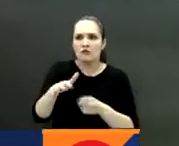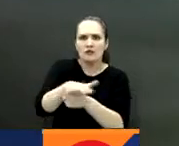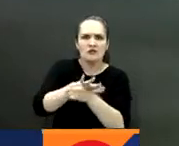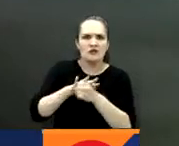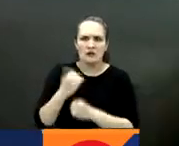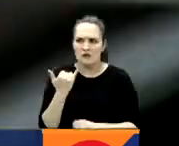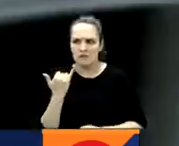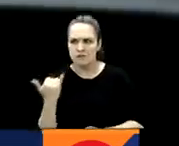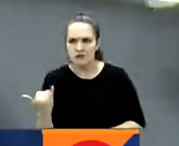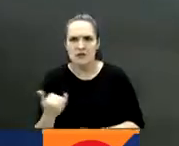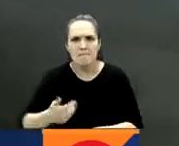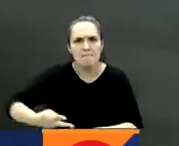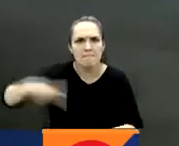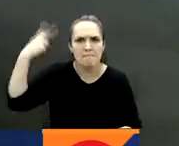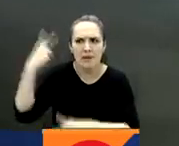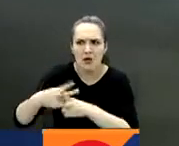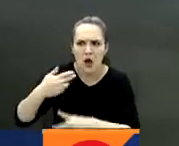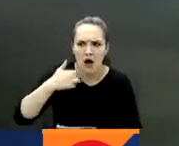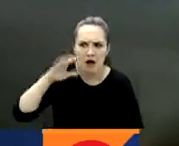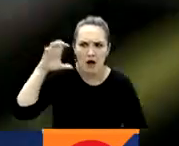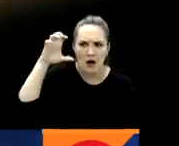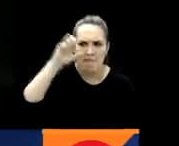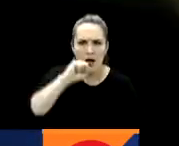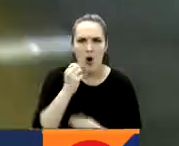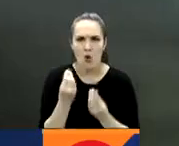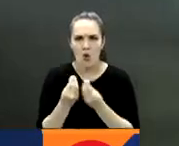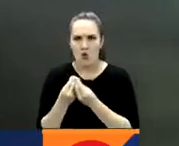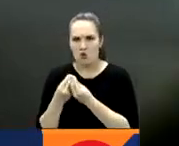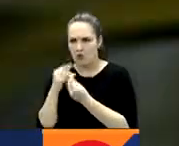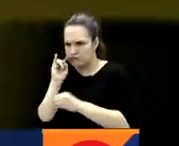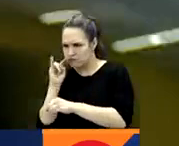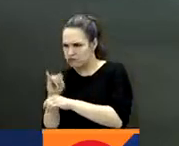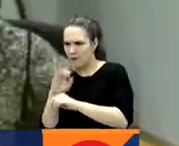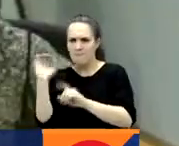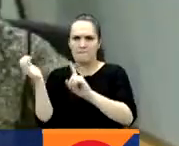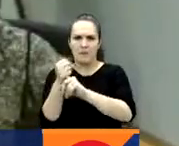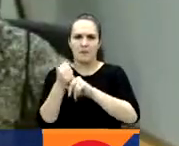hay riesgo electoral detectado por la misión de observación.